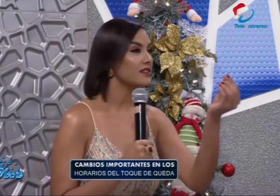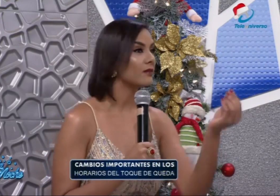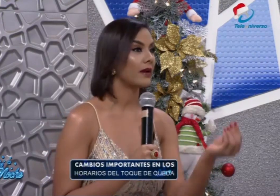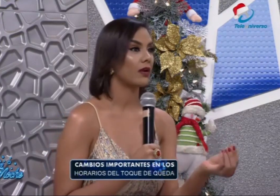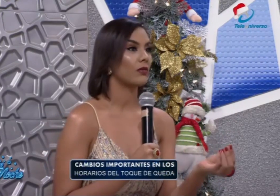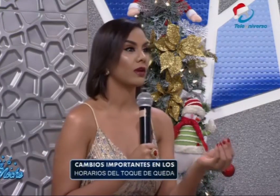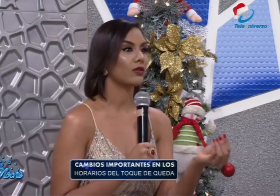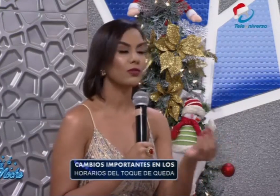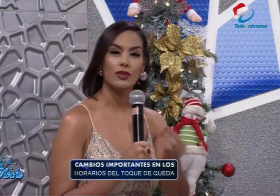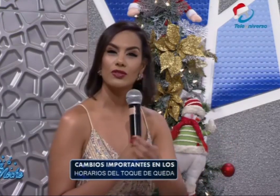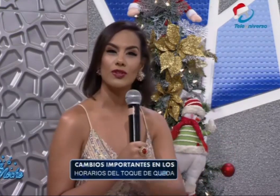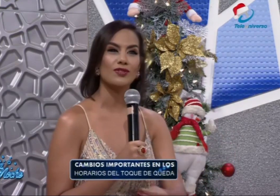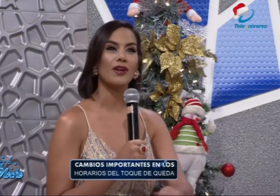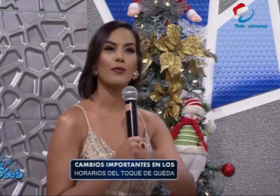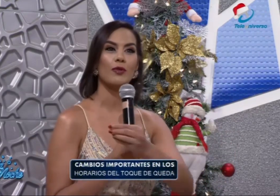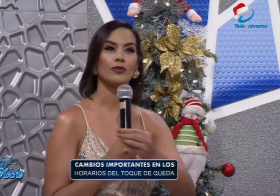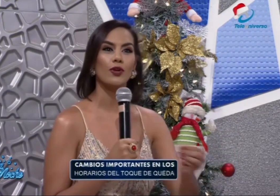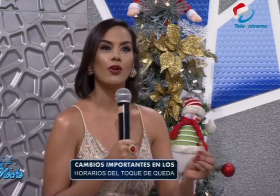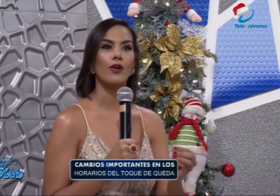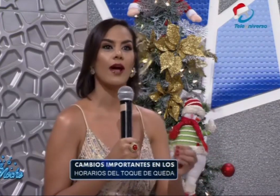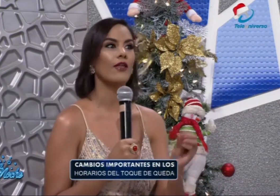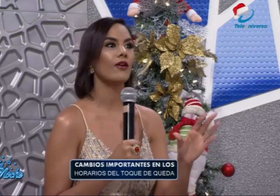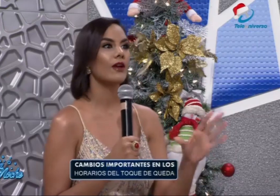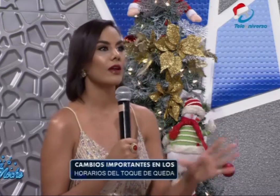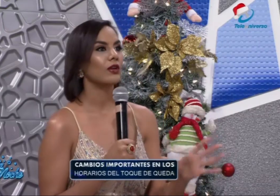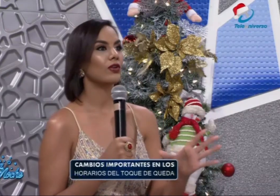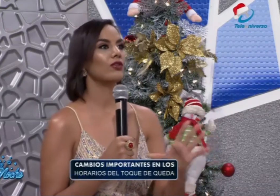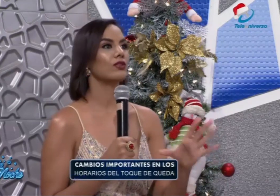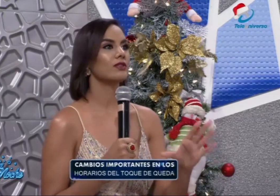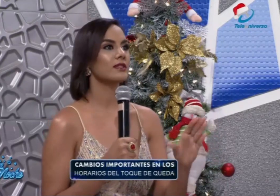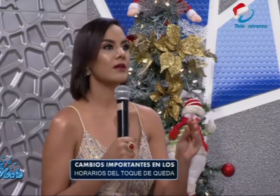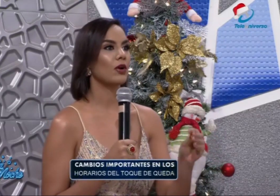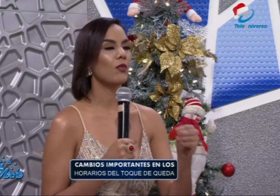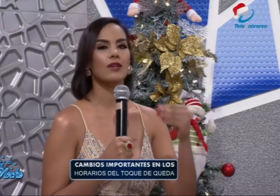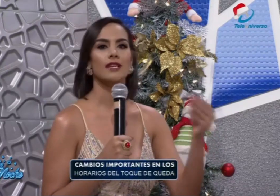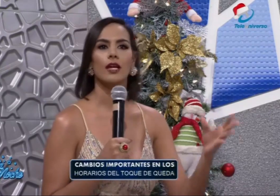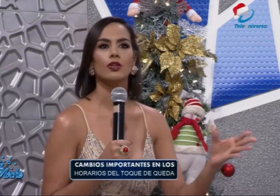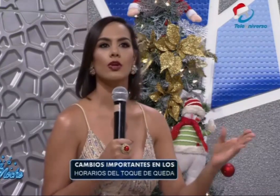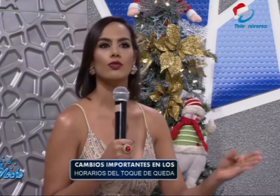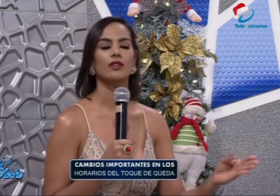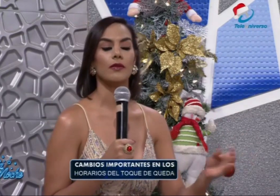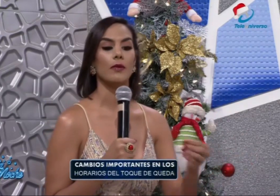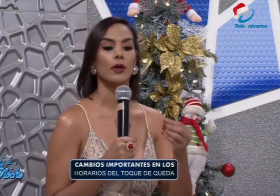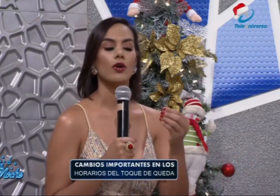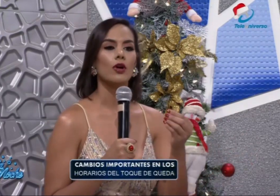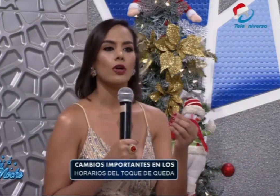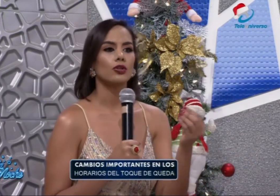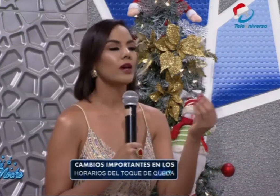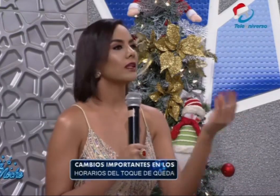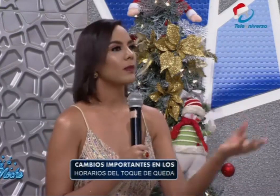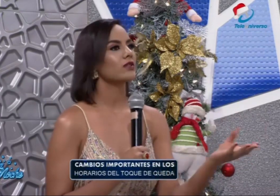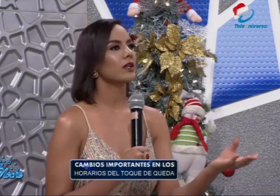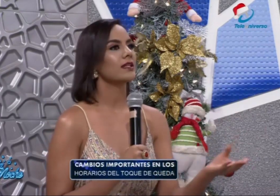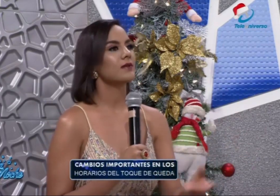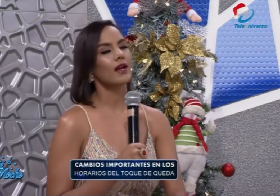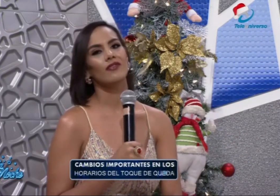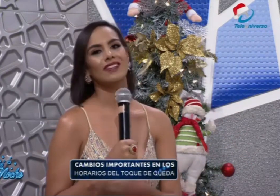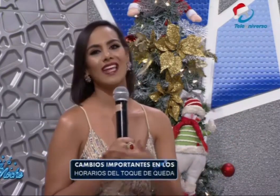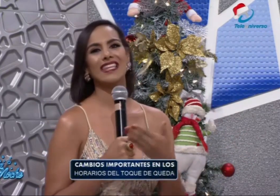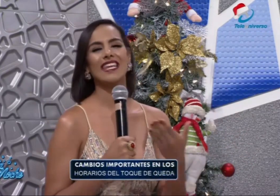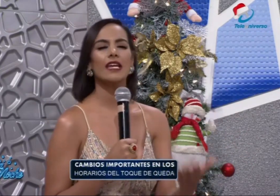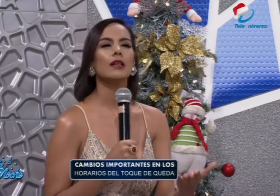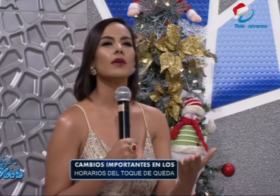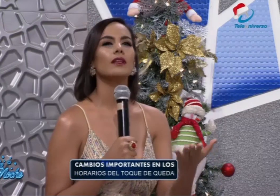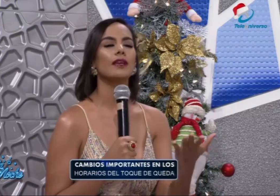es difícil para el gobierno esto es una situación que por todos los lados no se sabe cómo hacer que todo el mundo esté bien pero todas estas personas que se ven